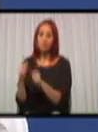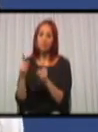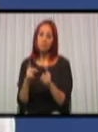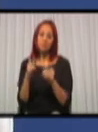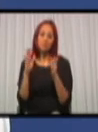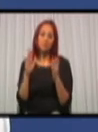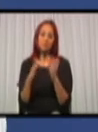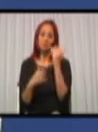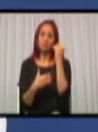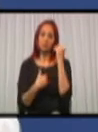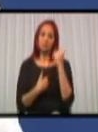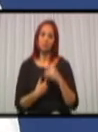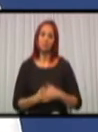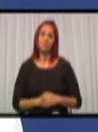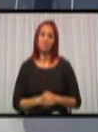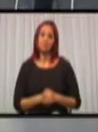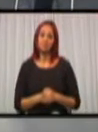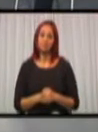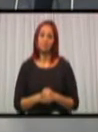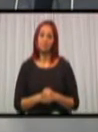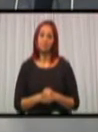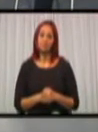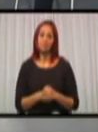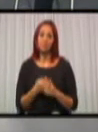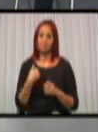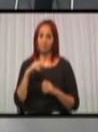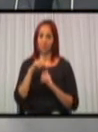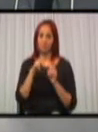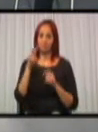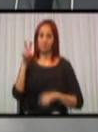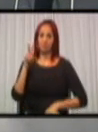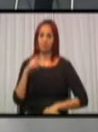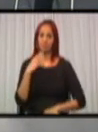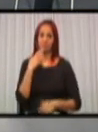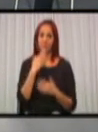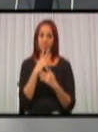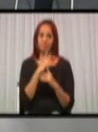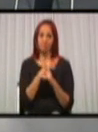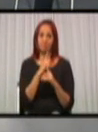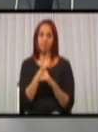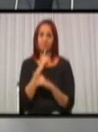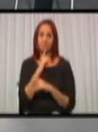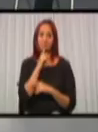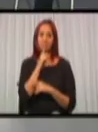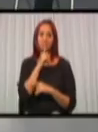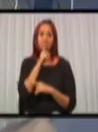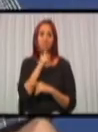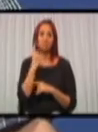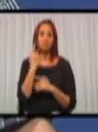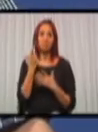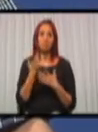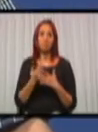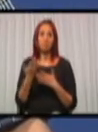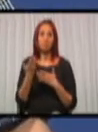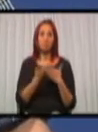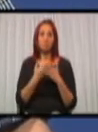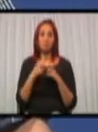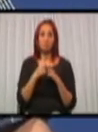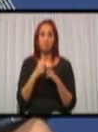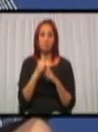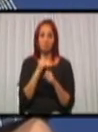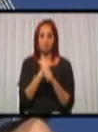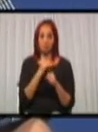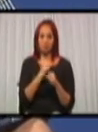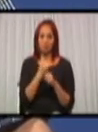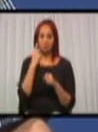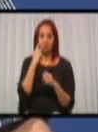tiene y no a los que mejor están. Muy bien. Don Víctor. Bueno, correcto. Verdaderamente, uno de los problemas más grandes que tiene San Mateo es el empleo.